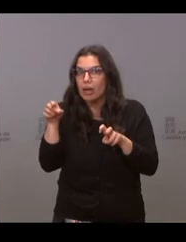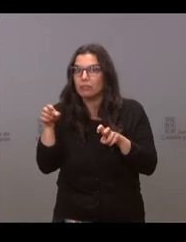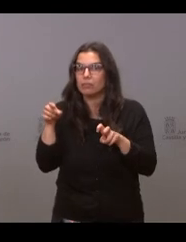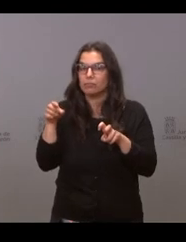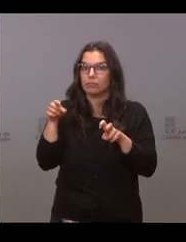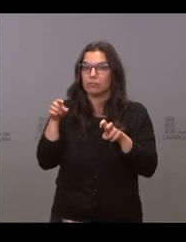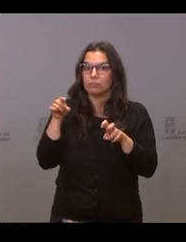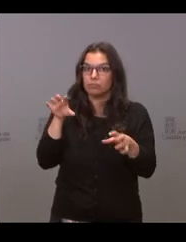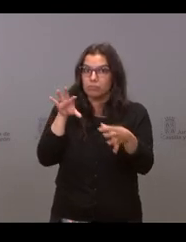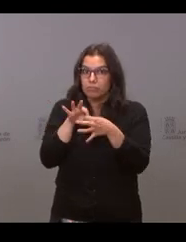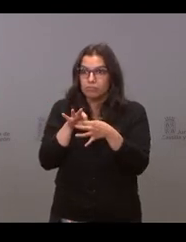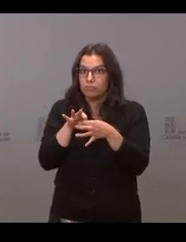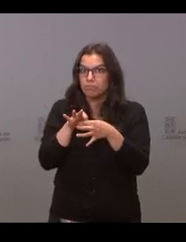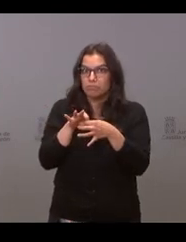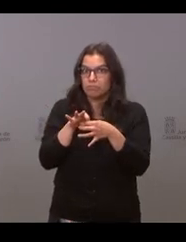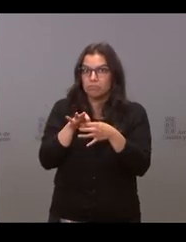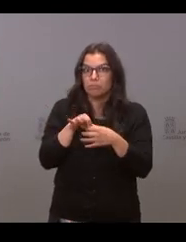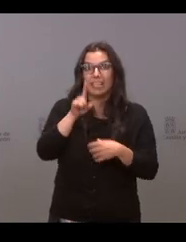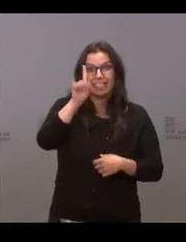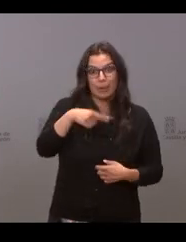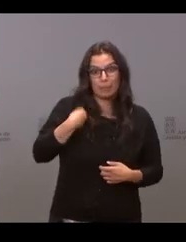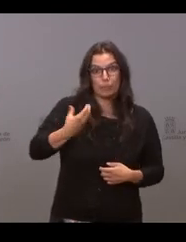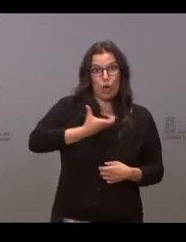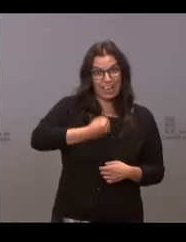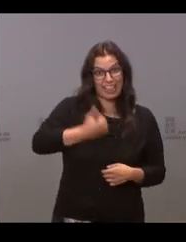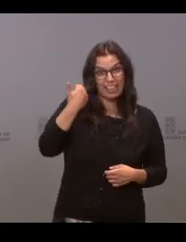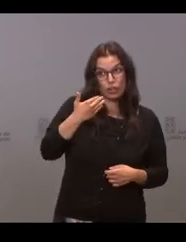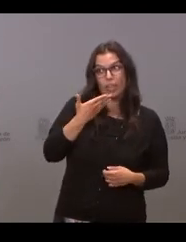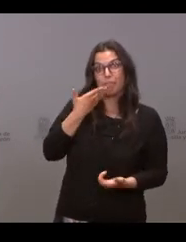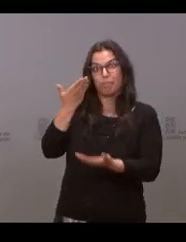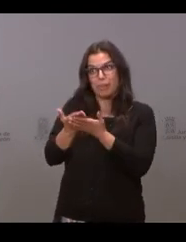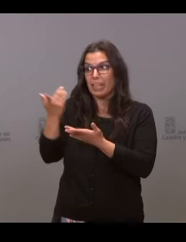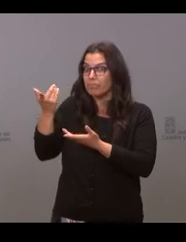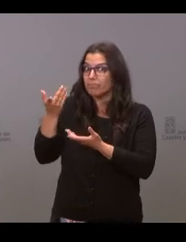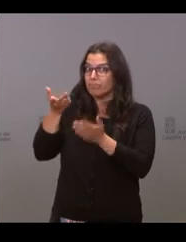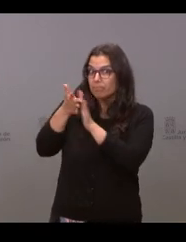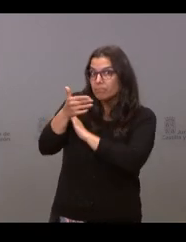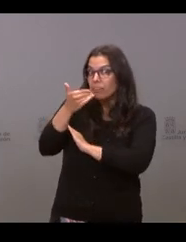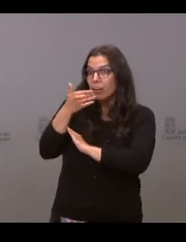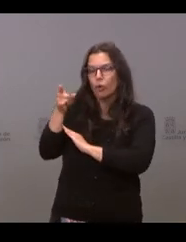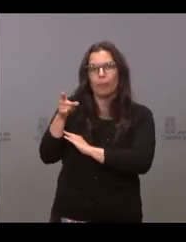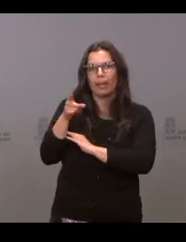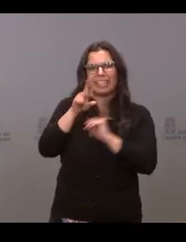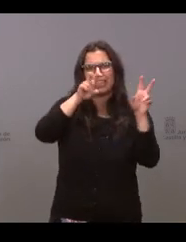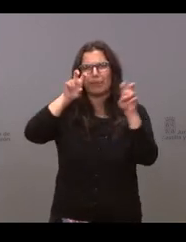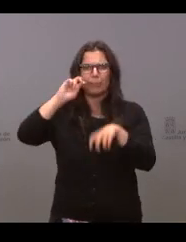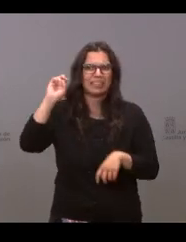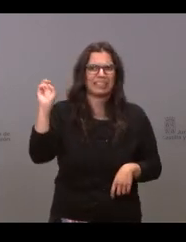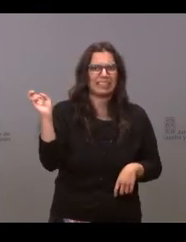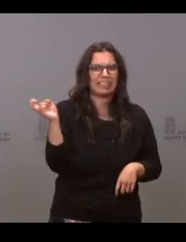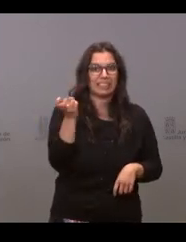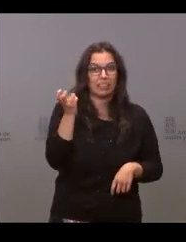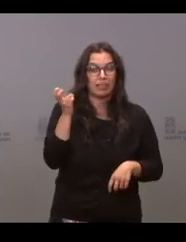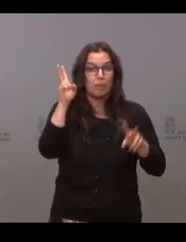sobre ese sobre el tema también lo hizo el alcalde el alcalde el presidente habló de todo en menos de los